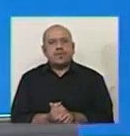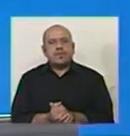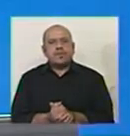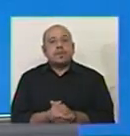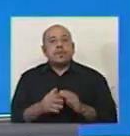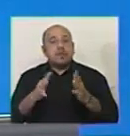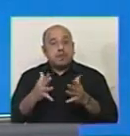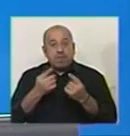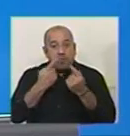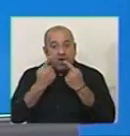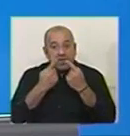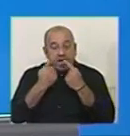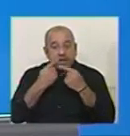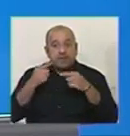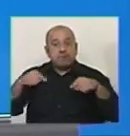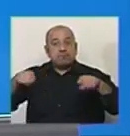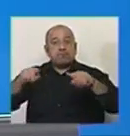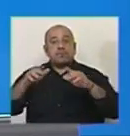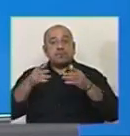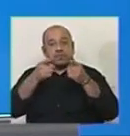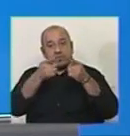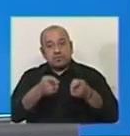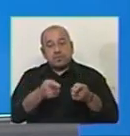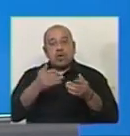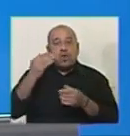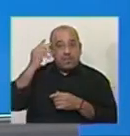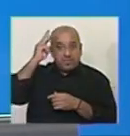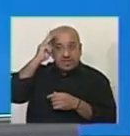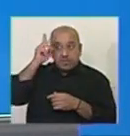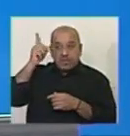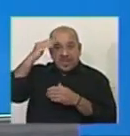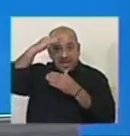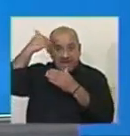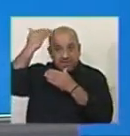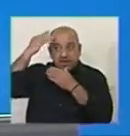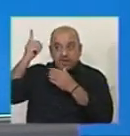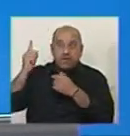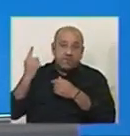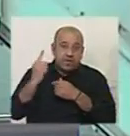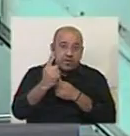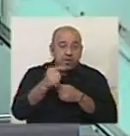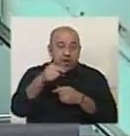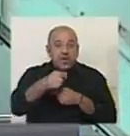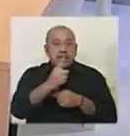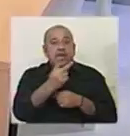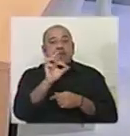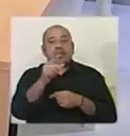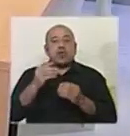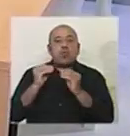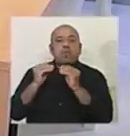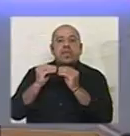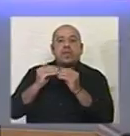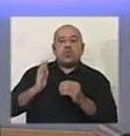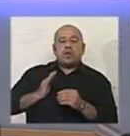Y para hablar de la presencia del príncipe heredero de Arabia Saudita en la cumbre del G20, recibimos a nuestra